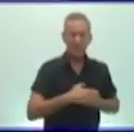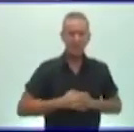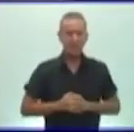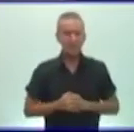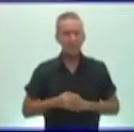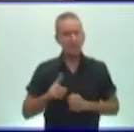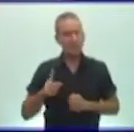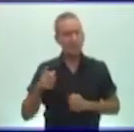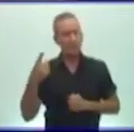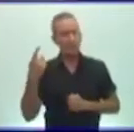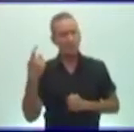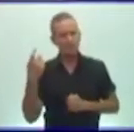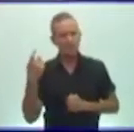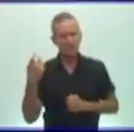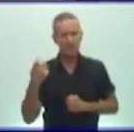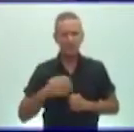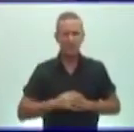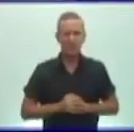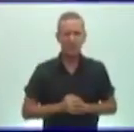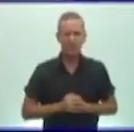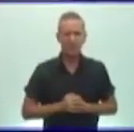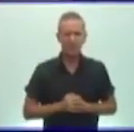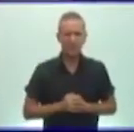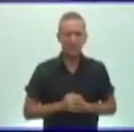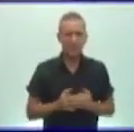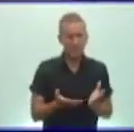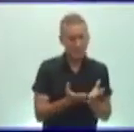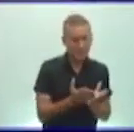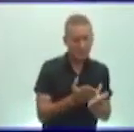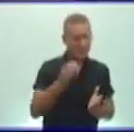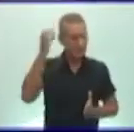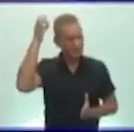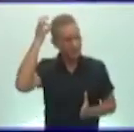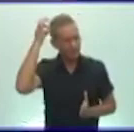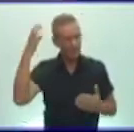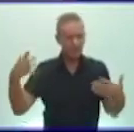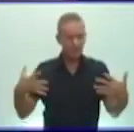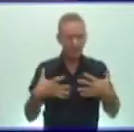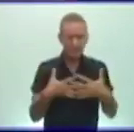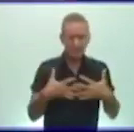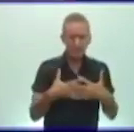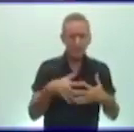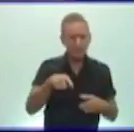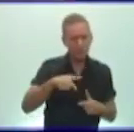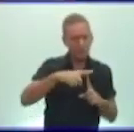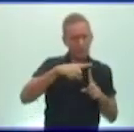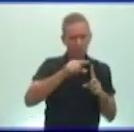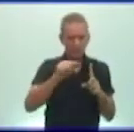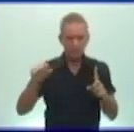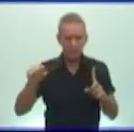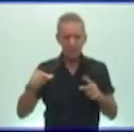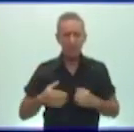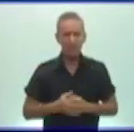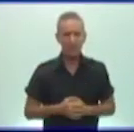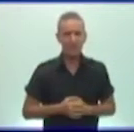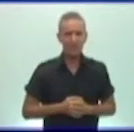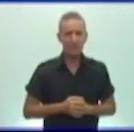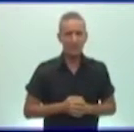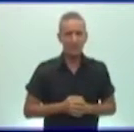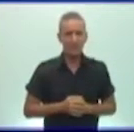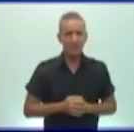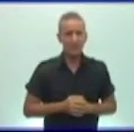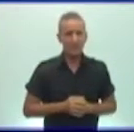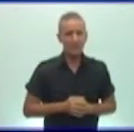faltar nuestra actividad en el libro de español relacionada también con esta temática. Es por ello que les